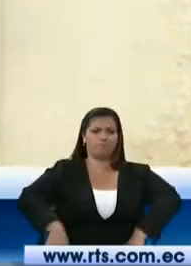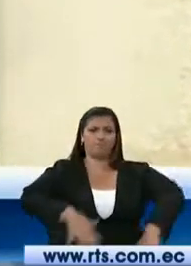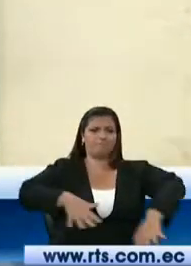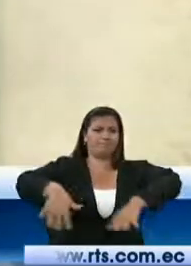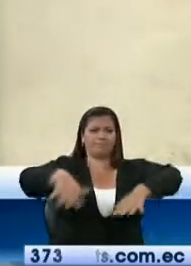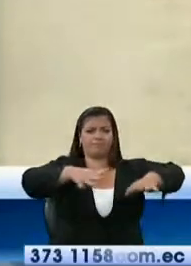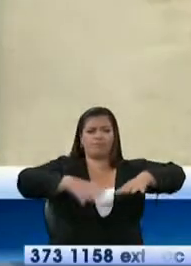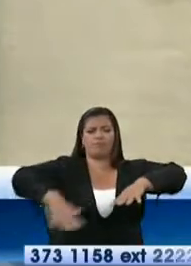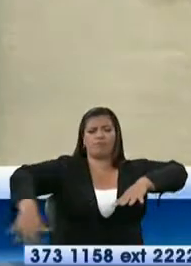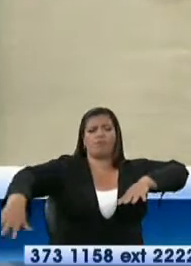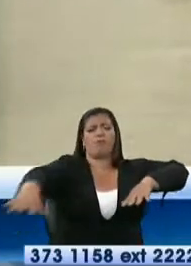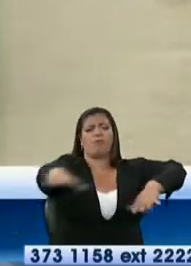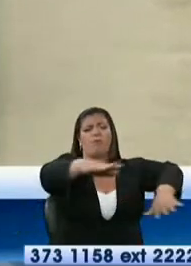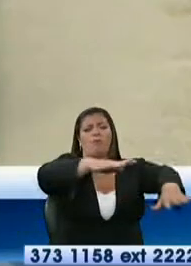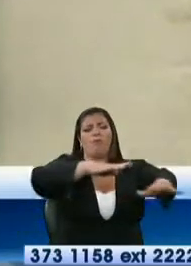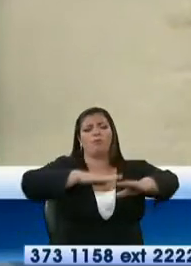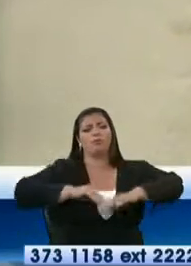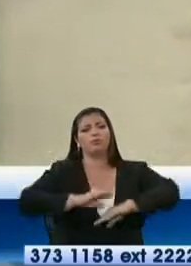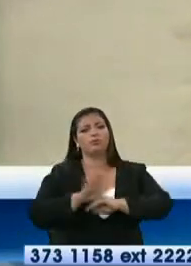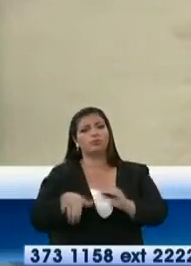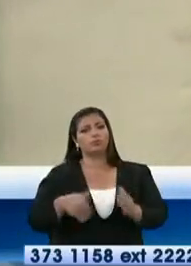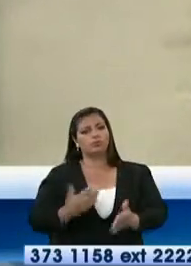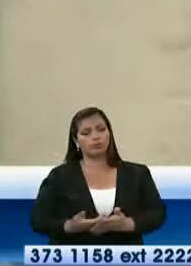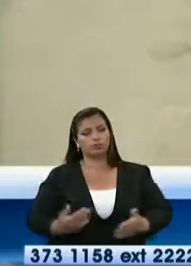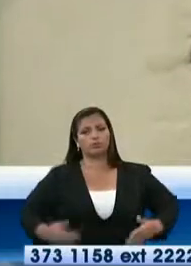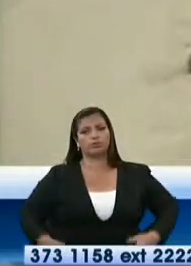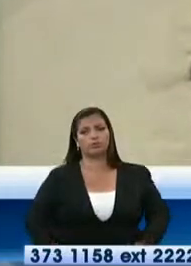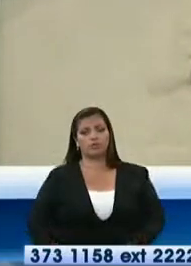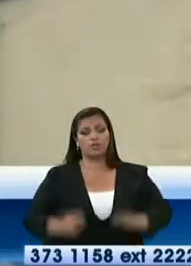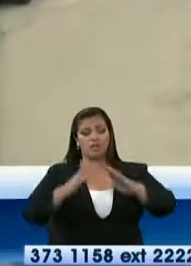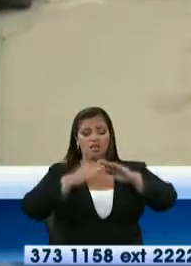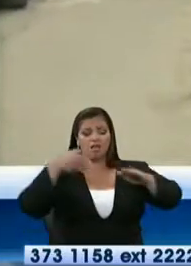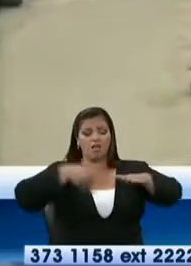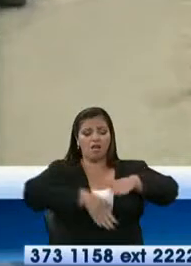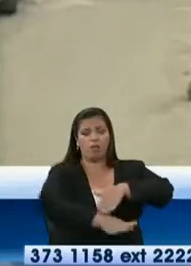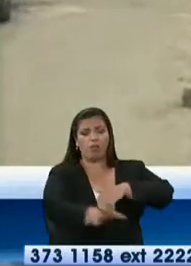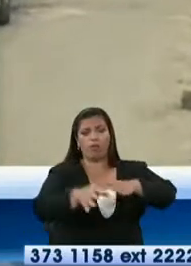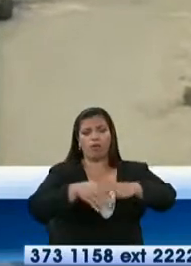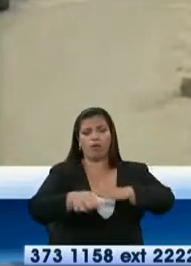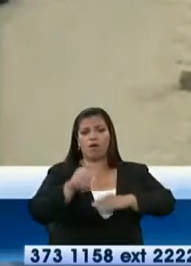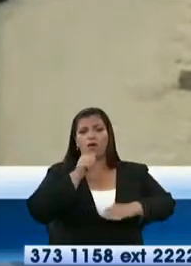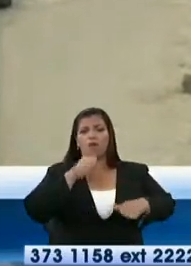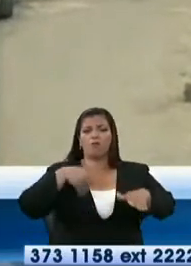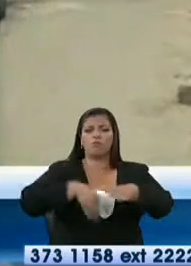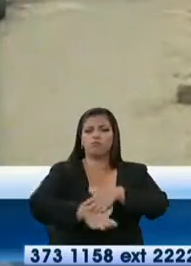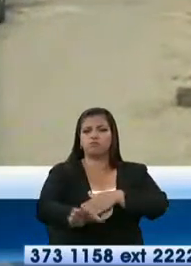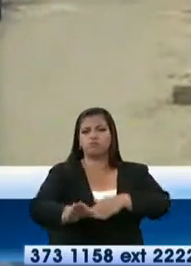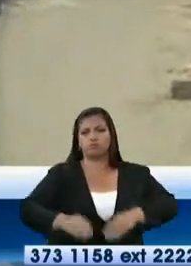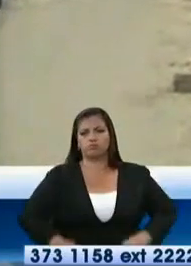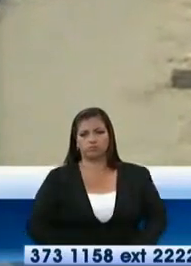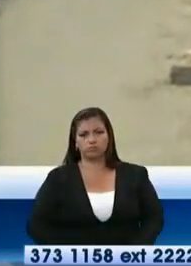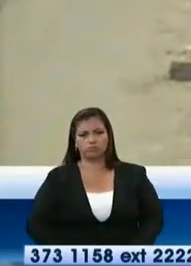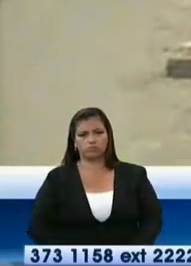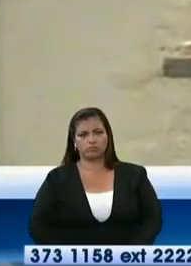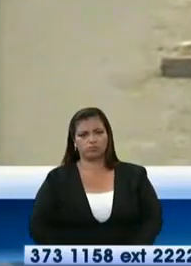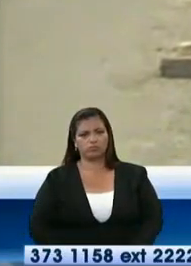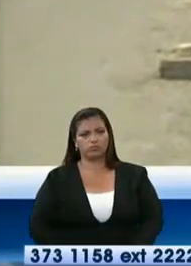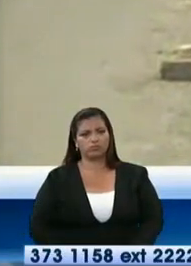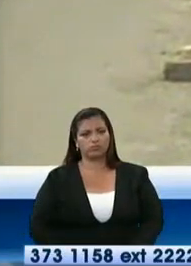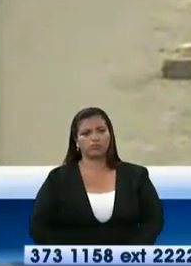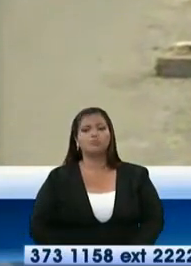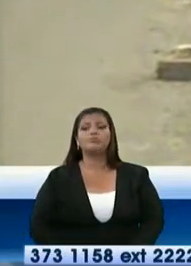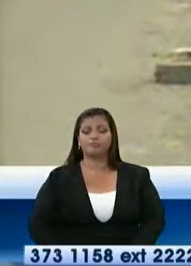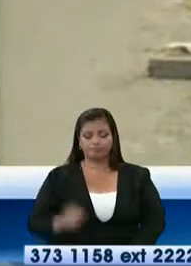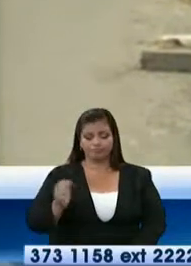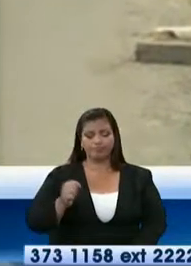Esto se llenó todo el agua, se llenó el agua hasta las casas, entraba el agua. ¿Hasta las casas? Sí. ¿Y normalmente en los inviernos es así también?